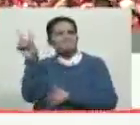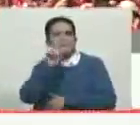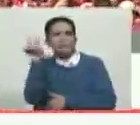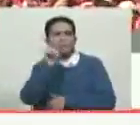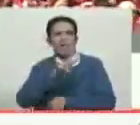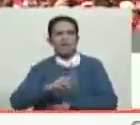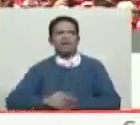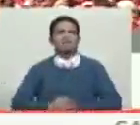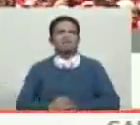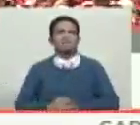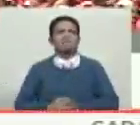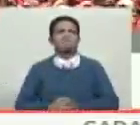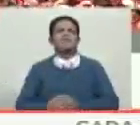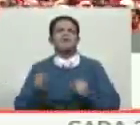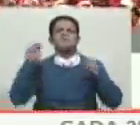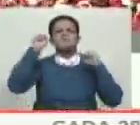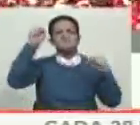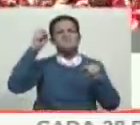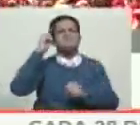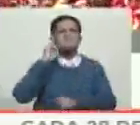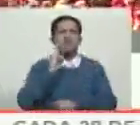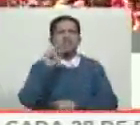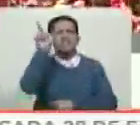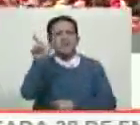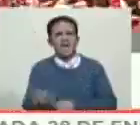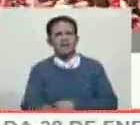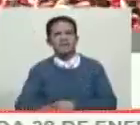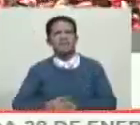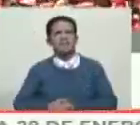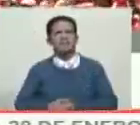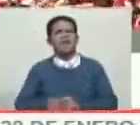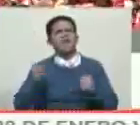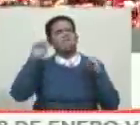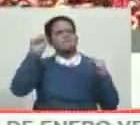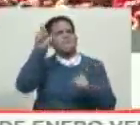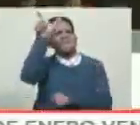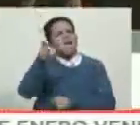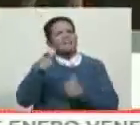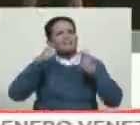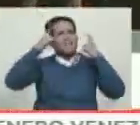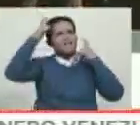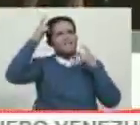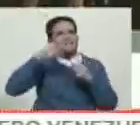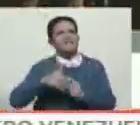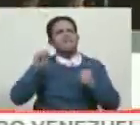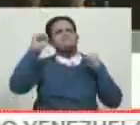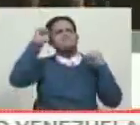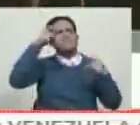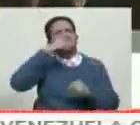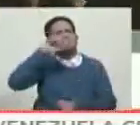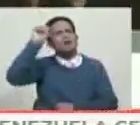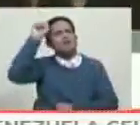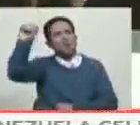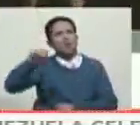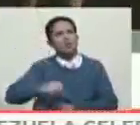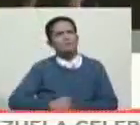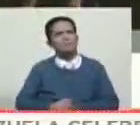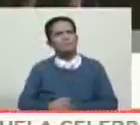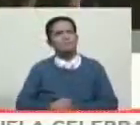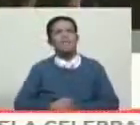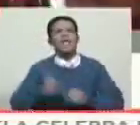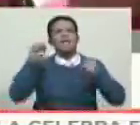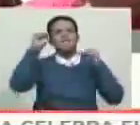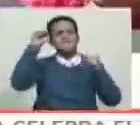nuestra patria. ¡Que viva Bolívar! ¡Que viva Chávez! ¡Que viva Maduro! ¡Que